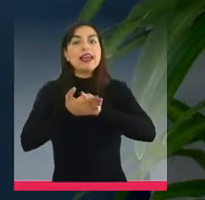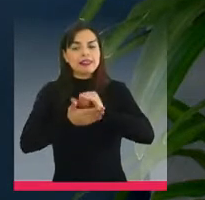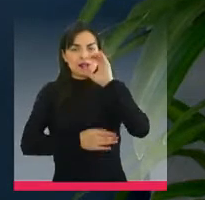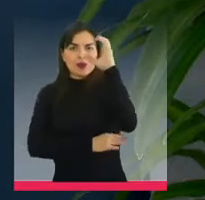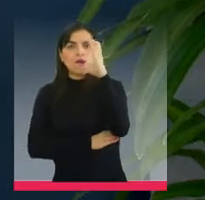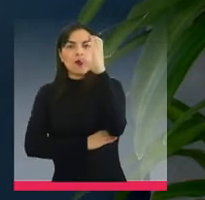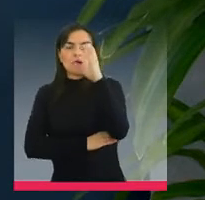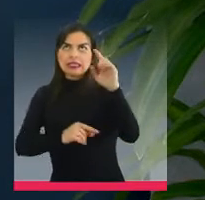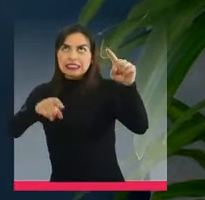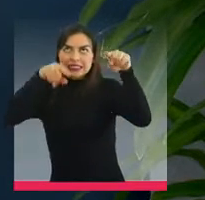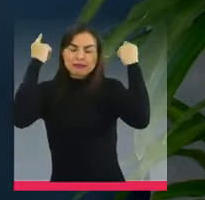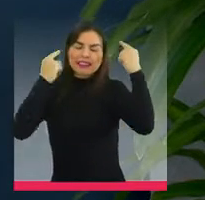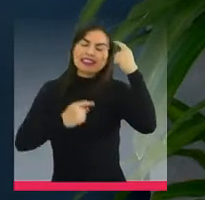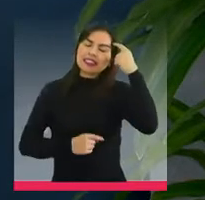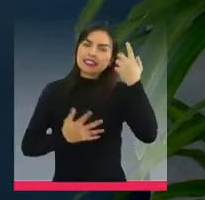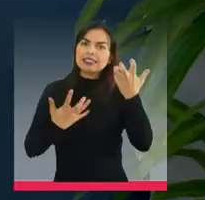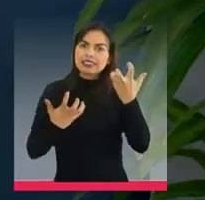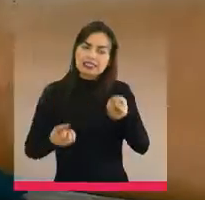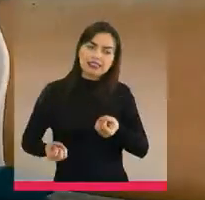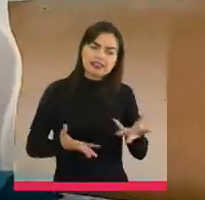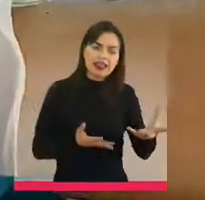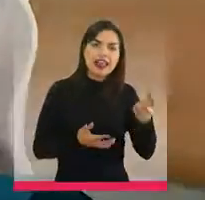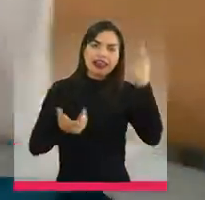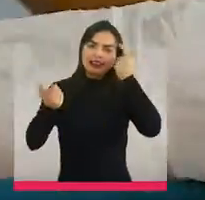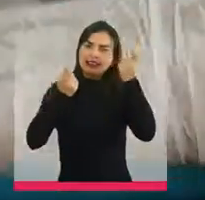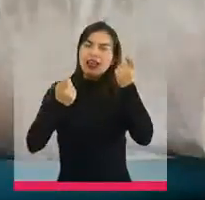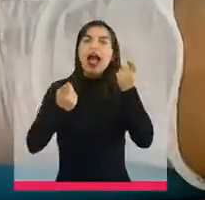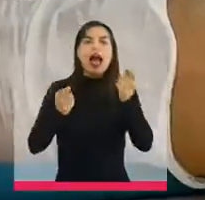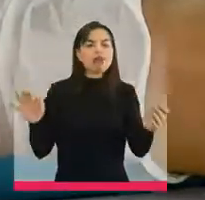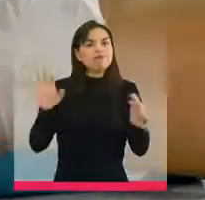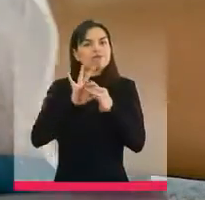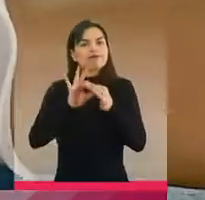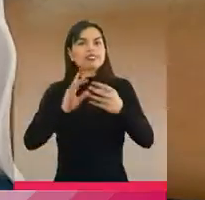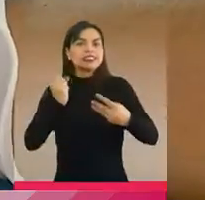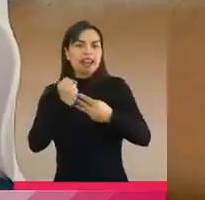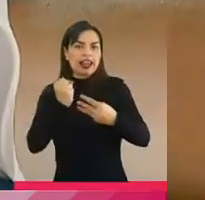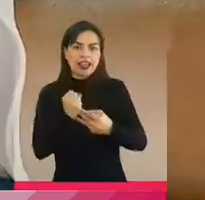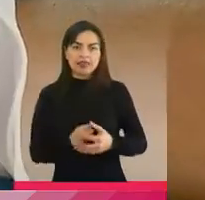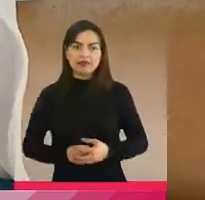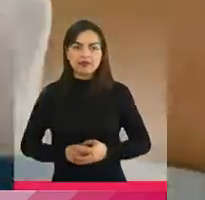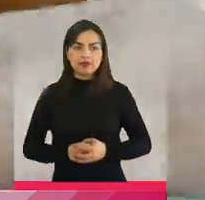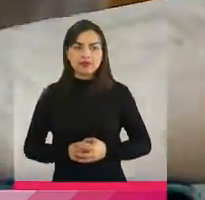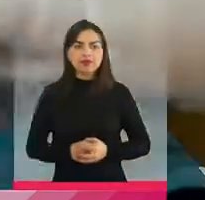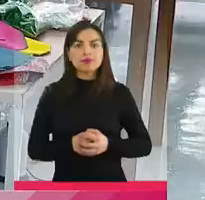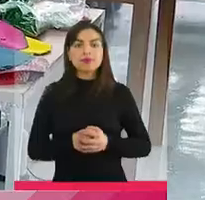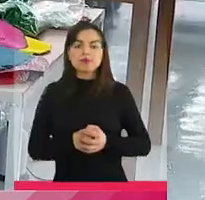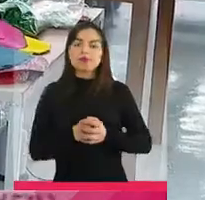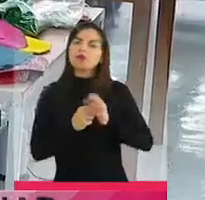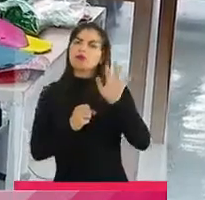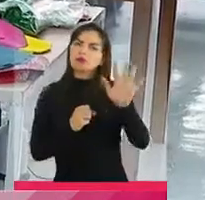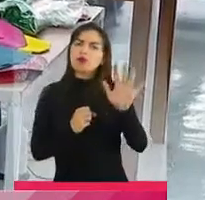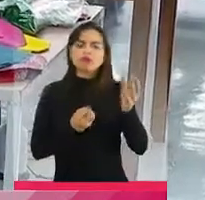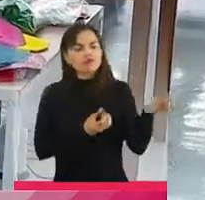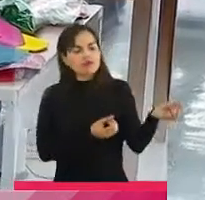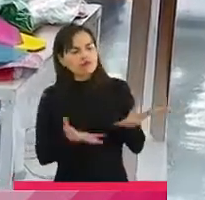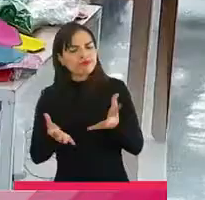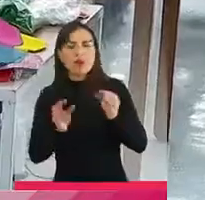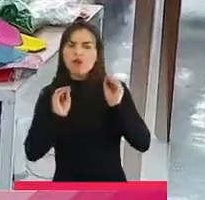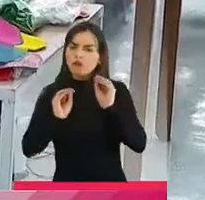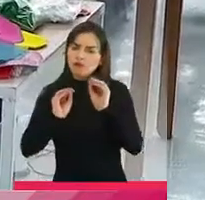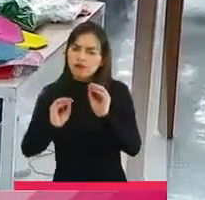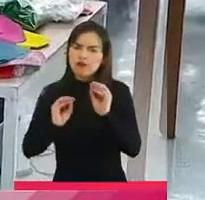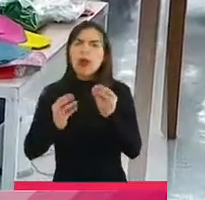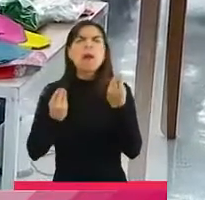una estrategia a través del SENA. El programa de formación continua especializada está diseñado para enfrentar la